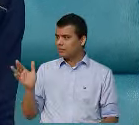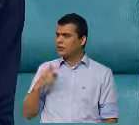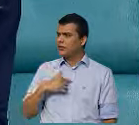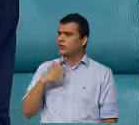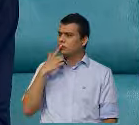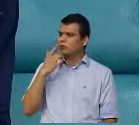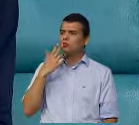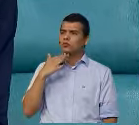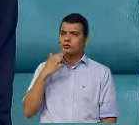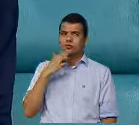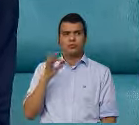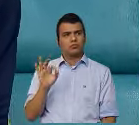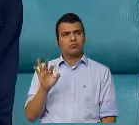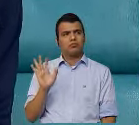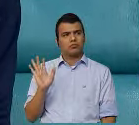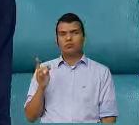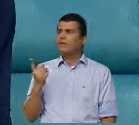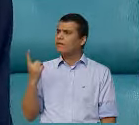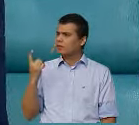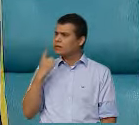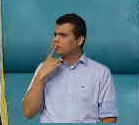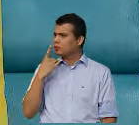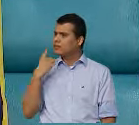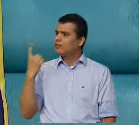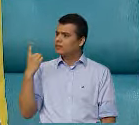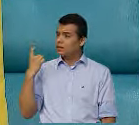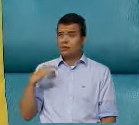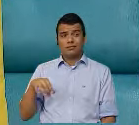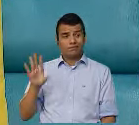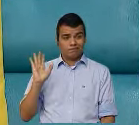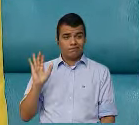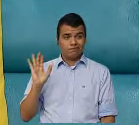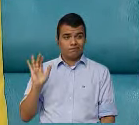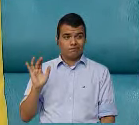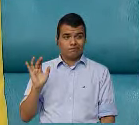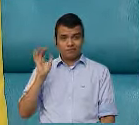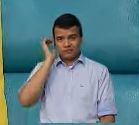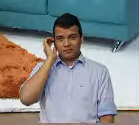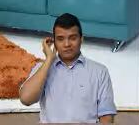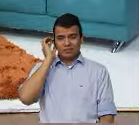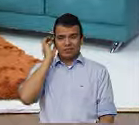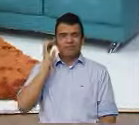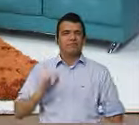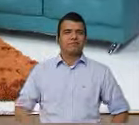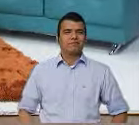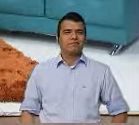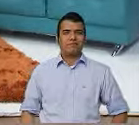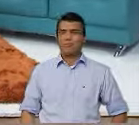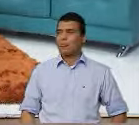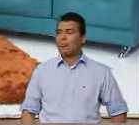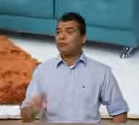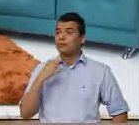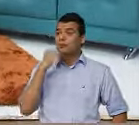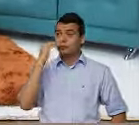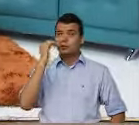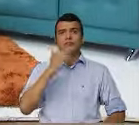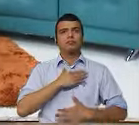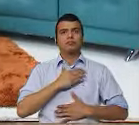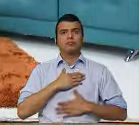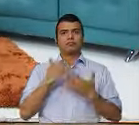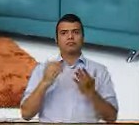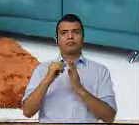dulcecito, ¿para qué? Hace rico. Falta. No, hace falta. Vamos no. Entonces con más inquietudes. Muy buenos días, felicito el